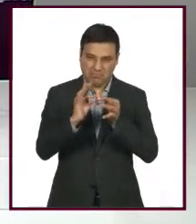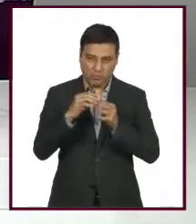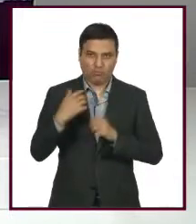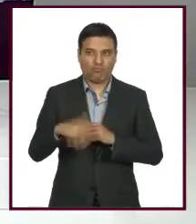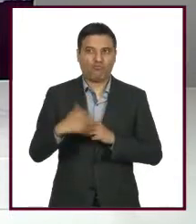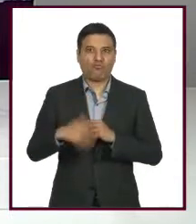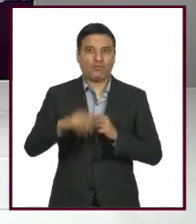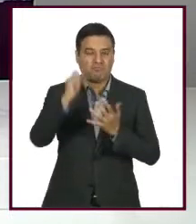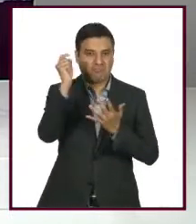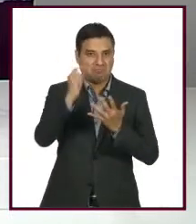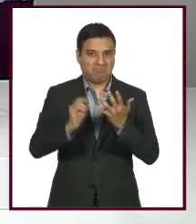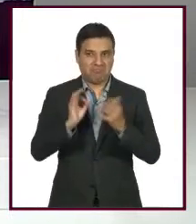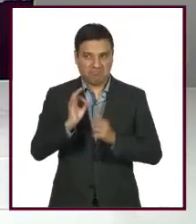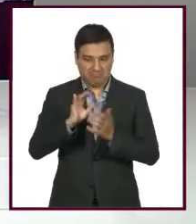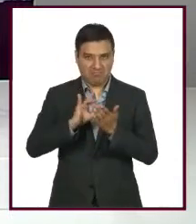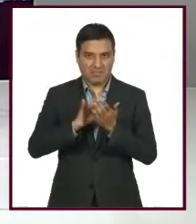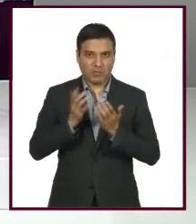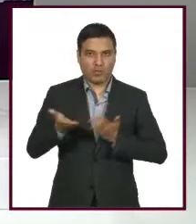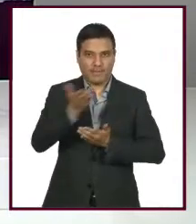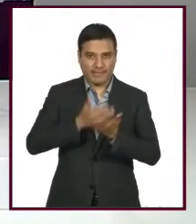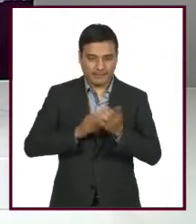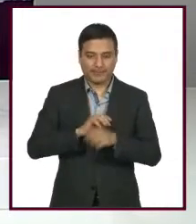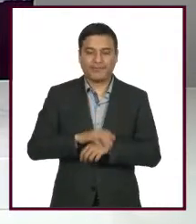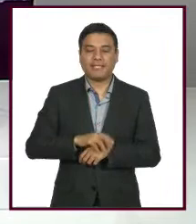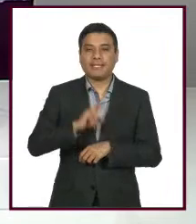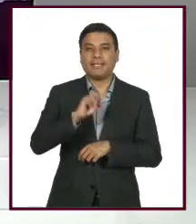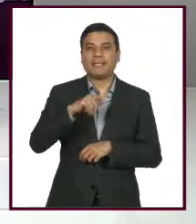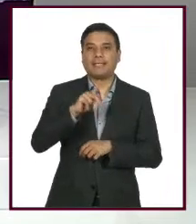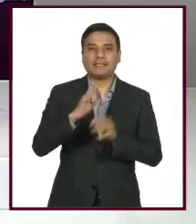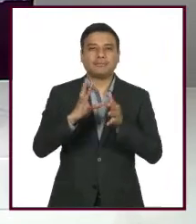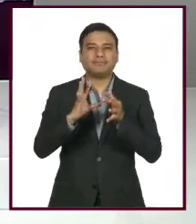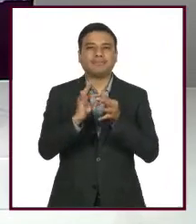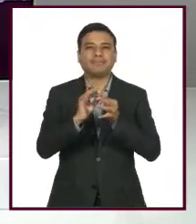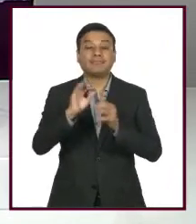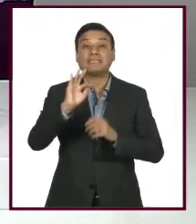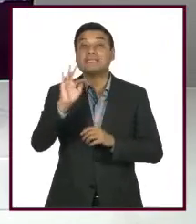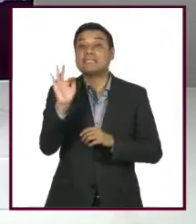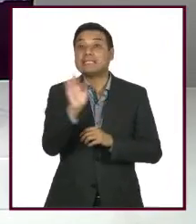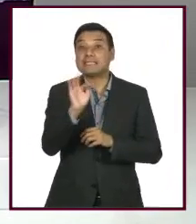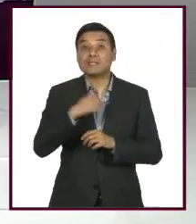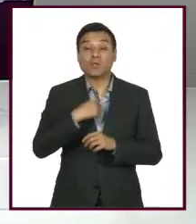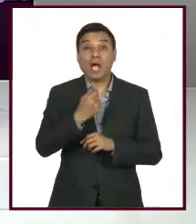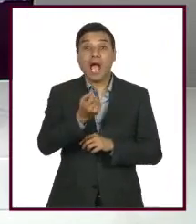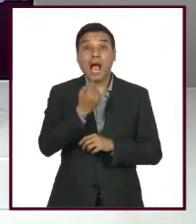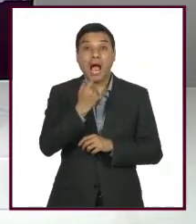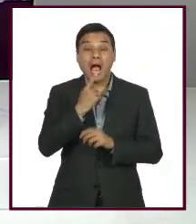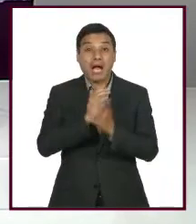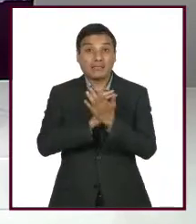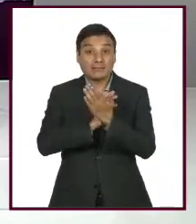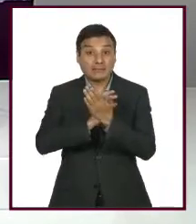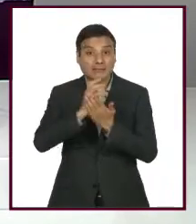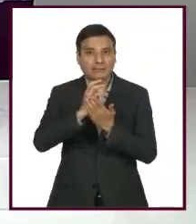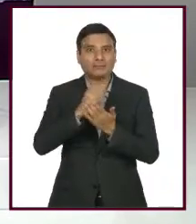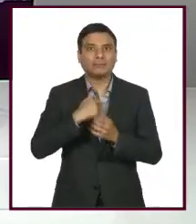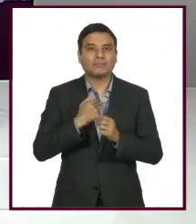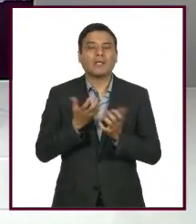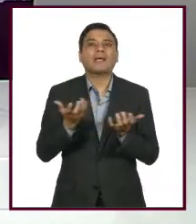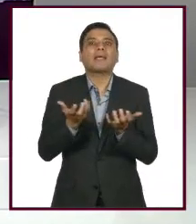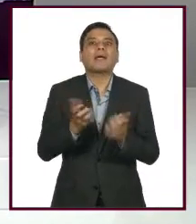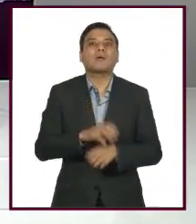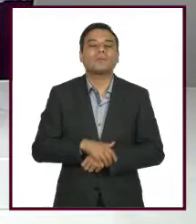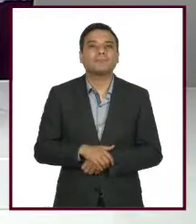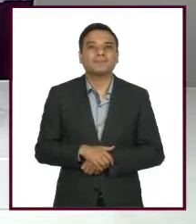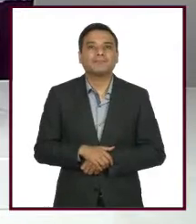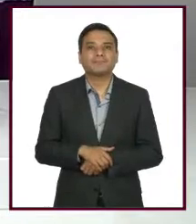compartir, doctor. Rick Corus, hola doctor, en caso de una sobredosis, ¿qué acciones debemos tomar? Atentamente, maestro Ricardo Cruz,